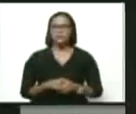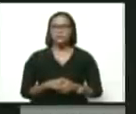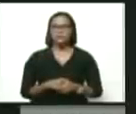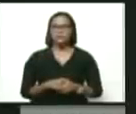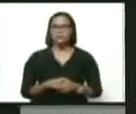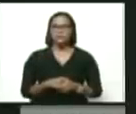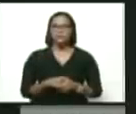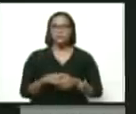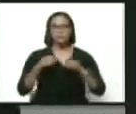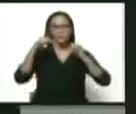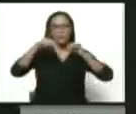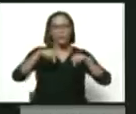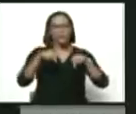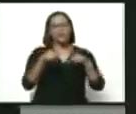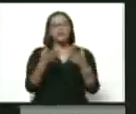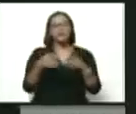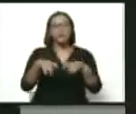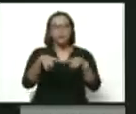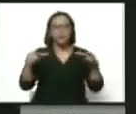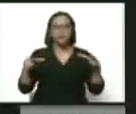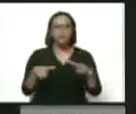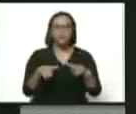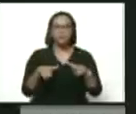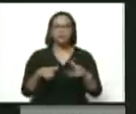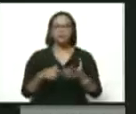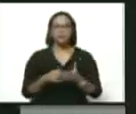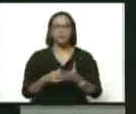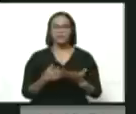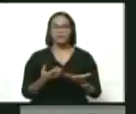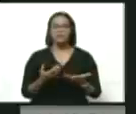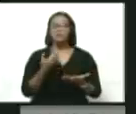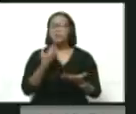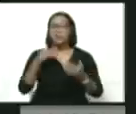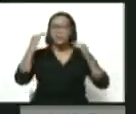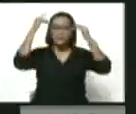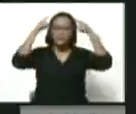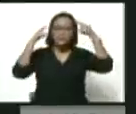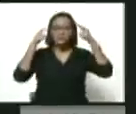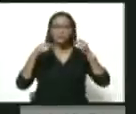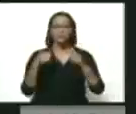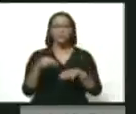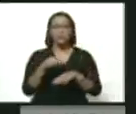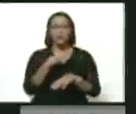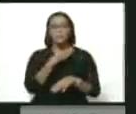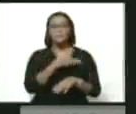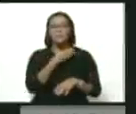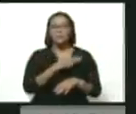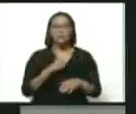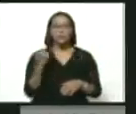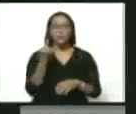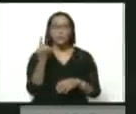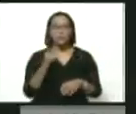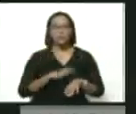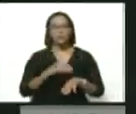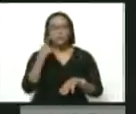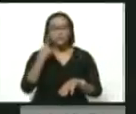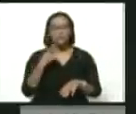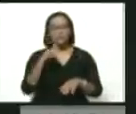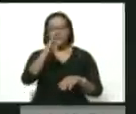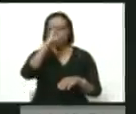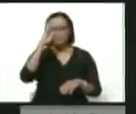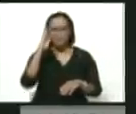ese ciclo bicentenario, como lo marcó el comandante Chávez, con una visión única, porque mira, Diosdado,